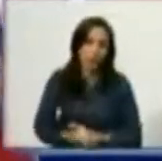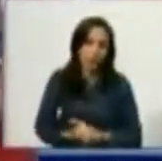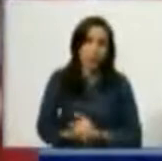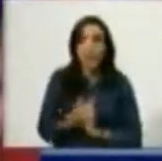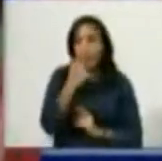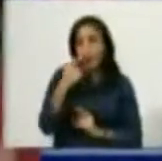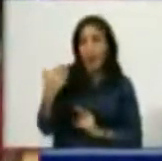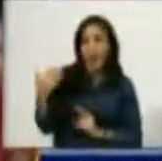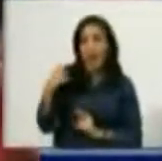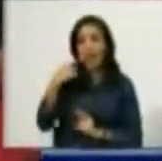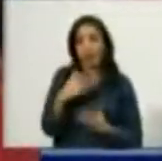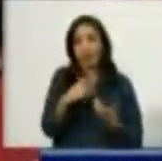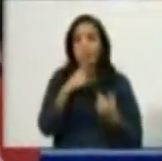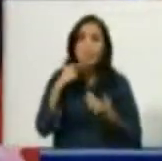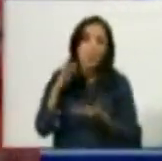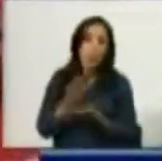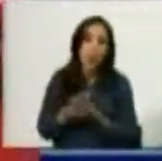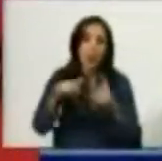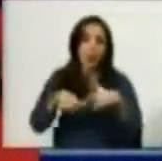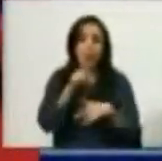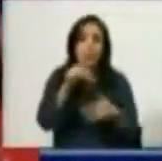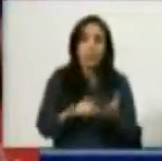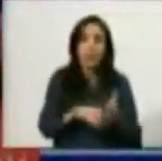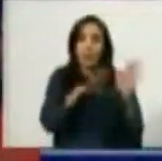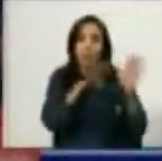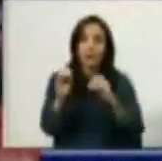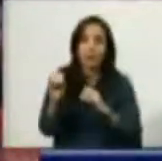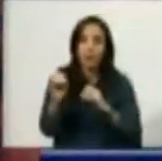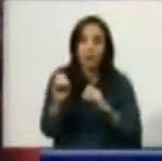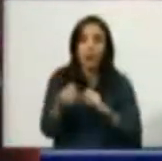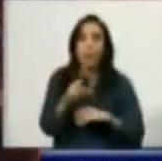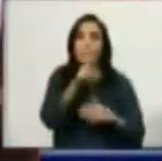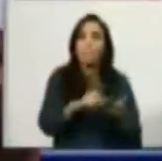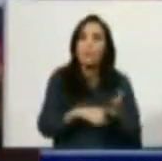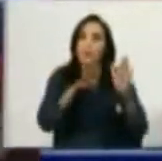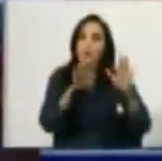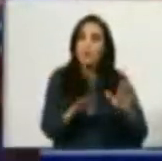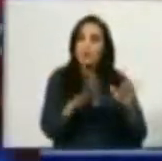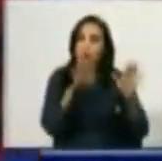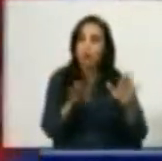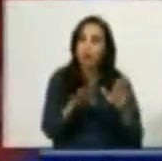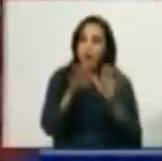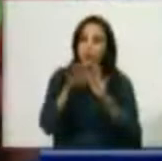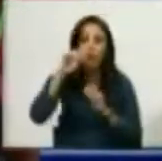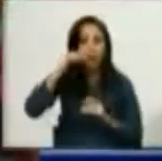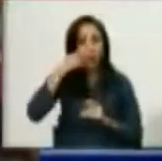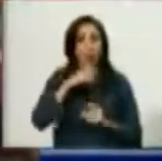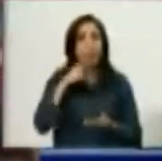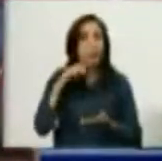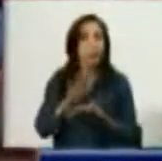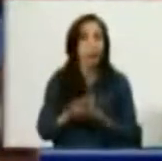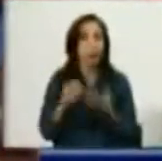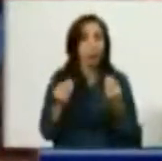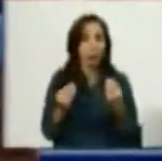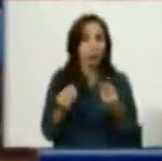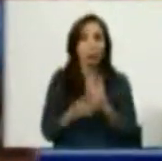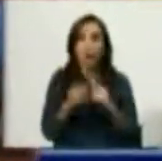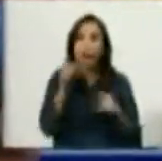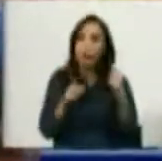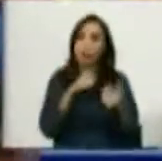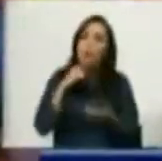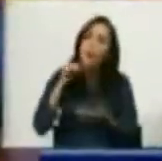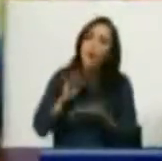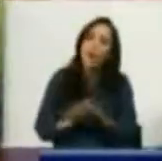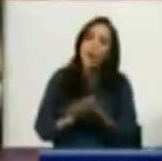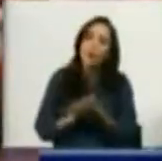tragedia de Vargas de 1999 recordamos a los que se nos fueron en